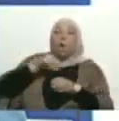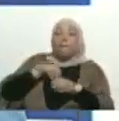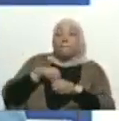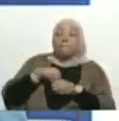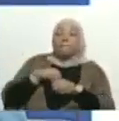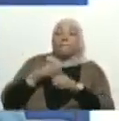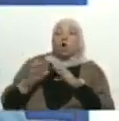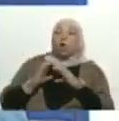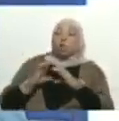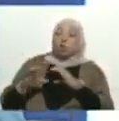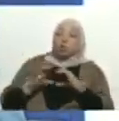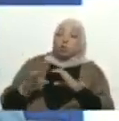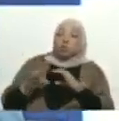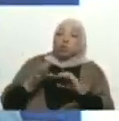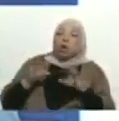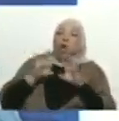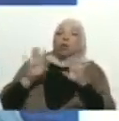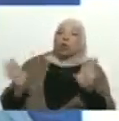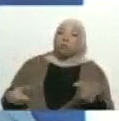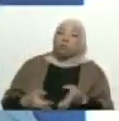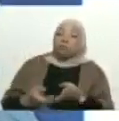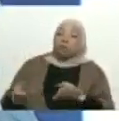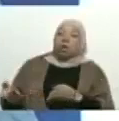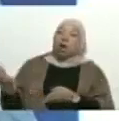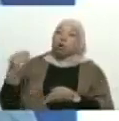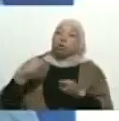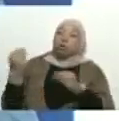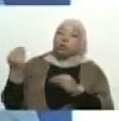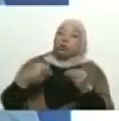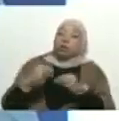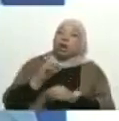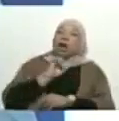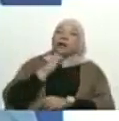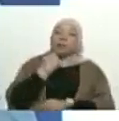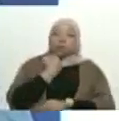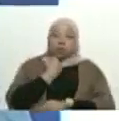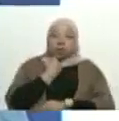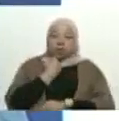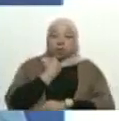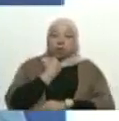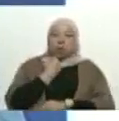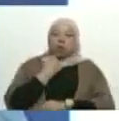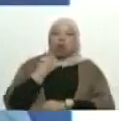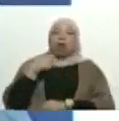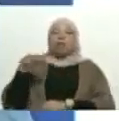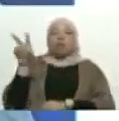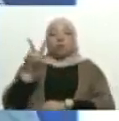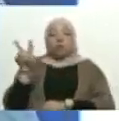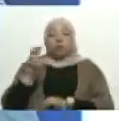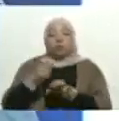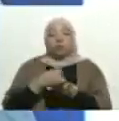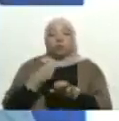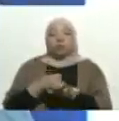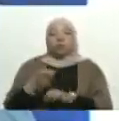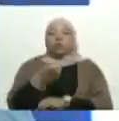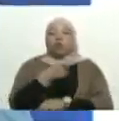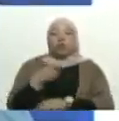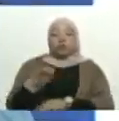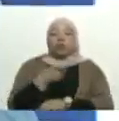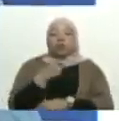corporaciones comunicativas del mundo se suman al silencio en estos países que